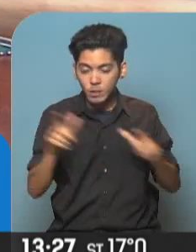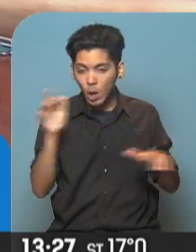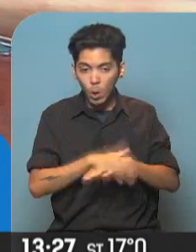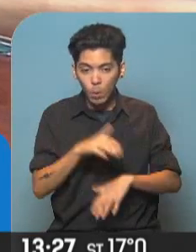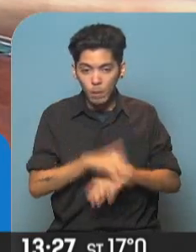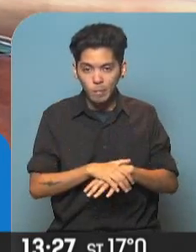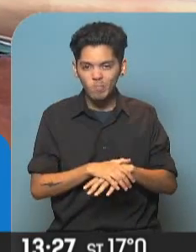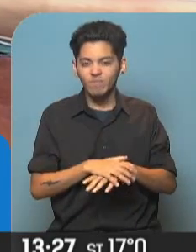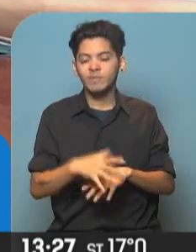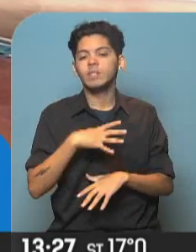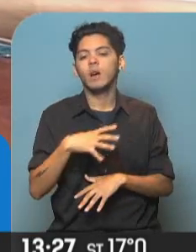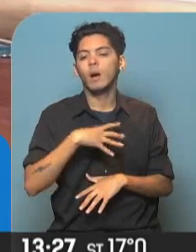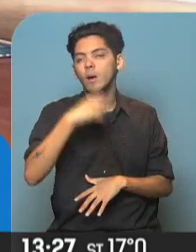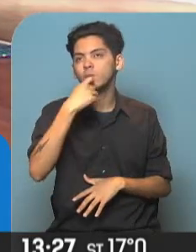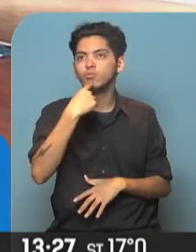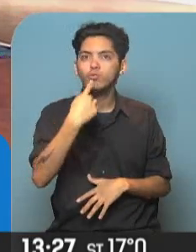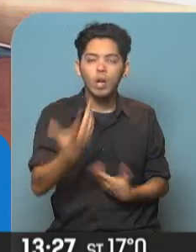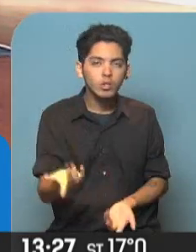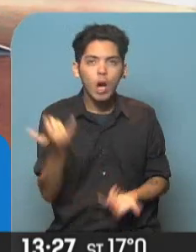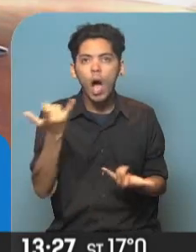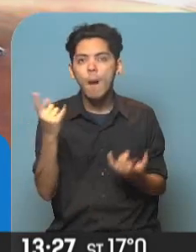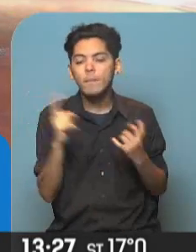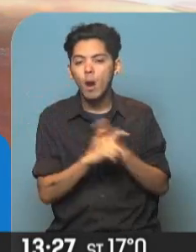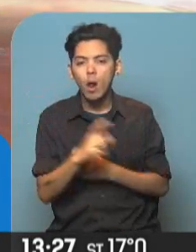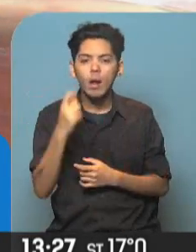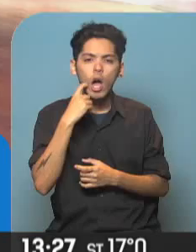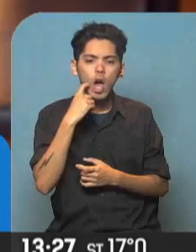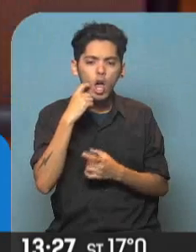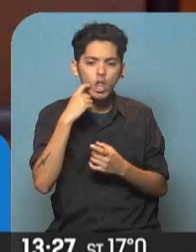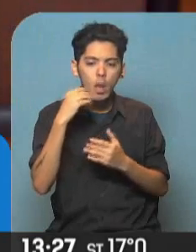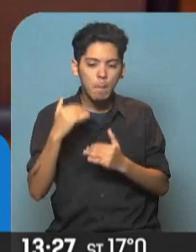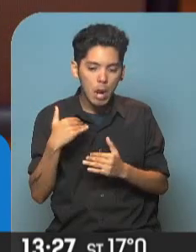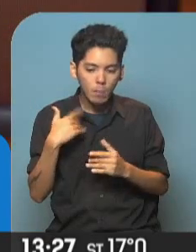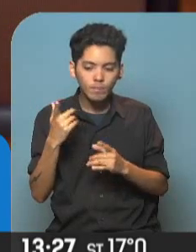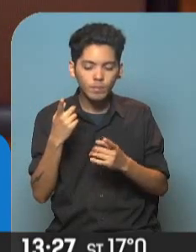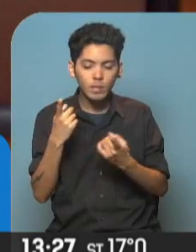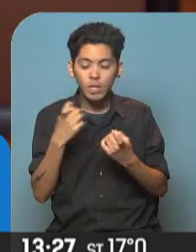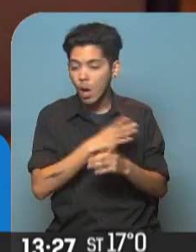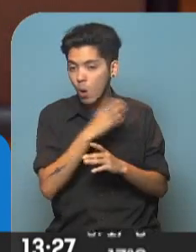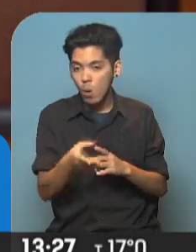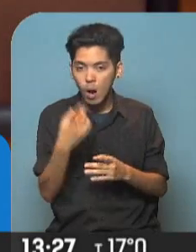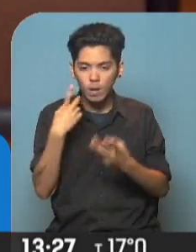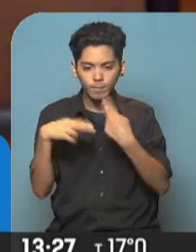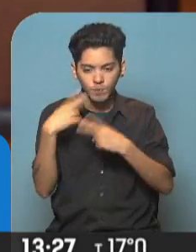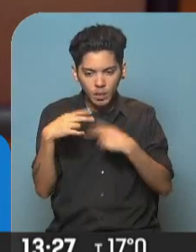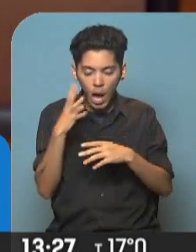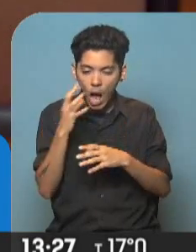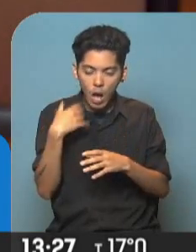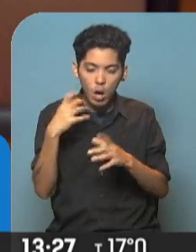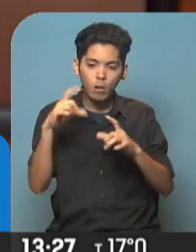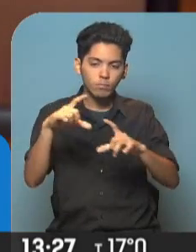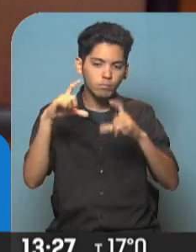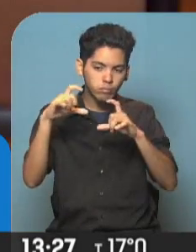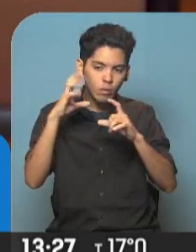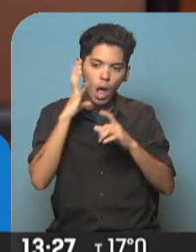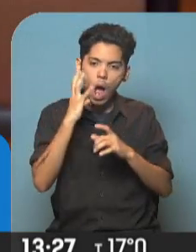Falta, por ejemplo, un muchacho tiene un problema odontológico menor y necesita salir corriendo a que le hagan una panorámica, a ver